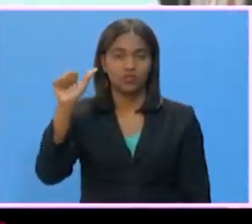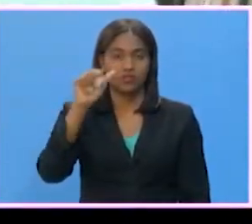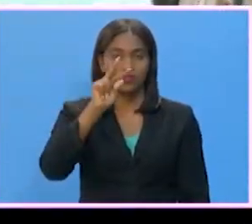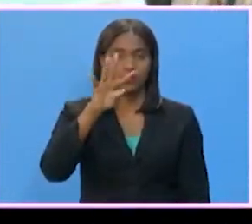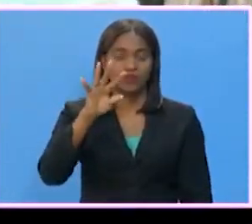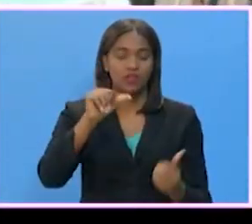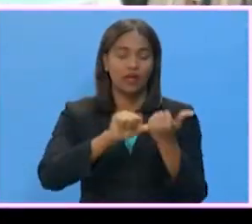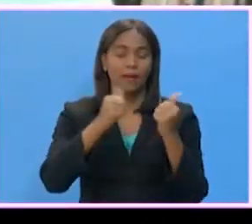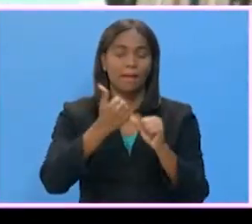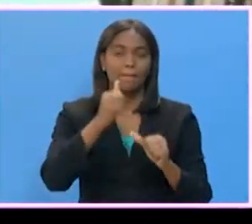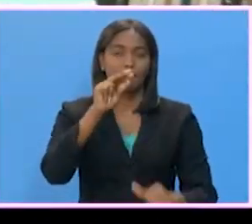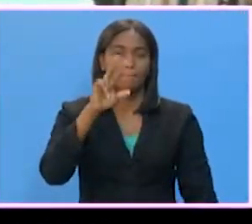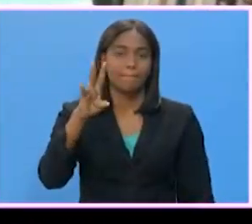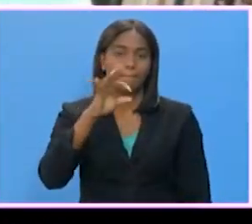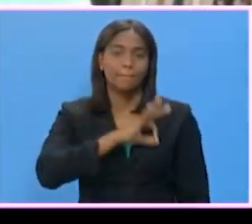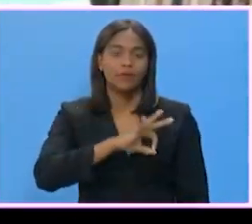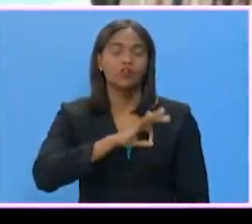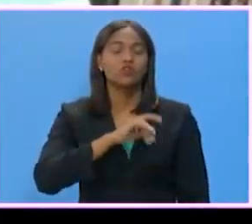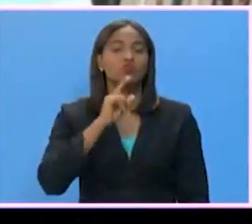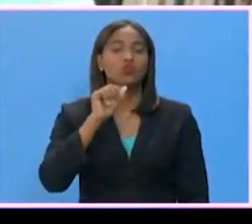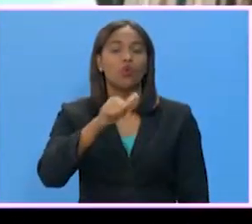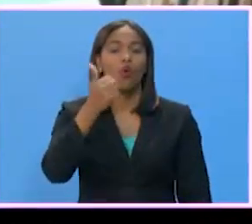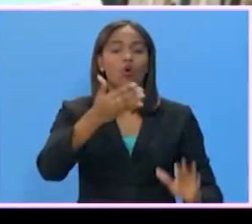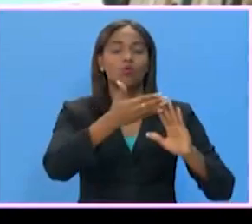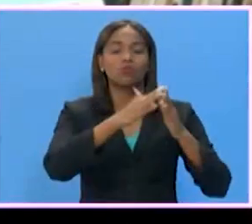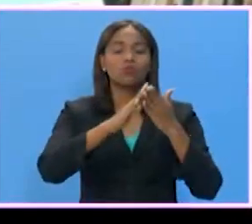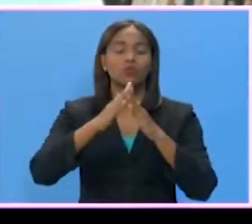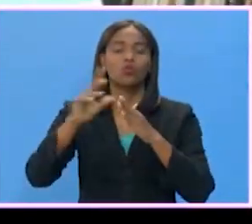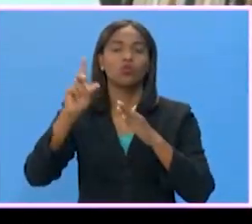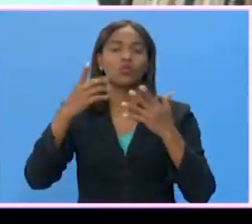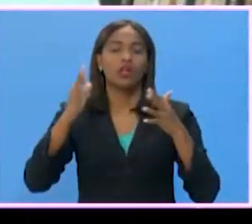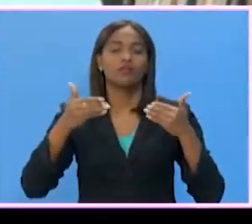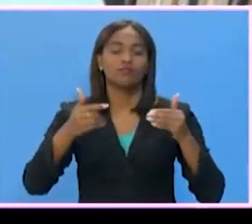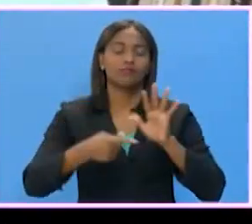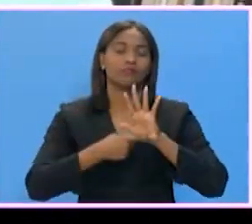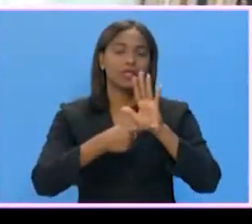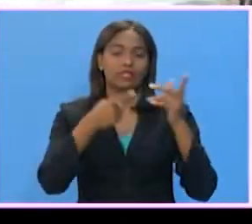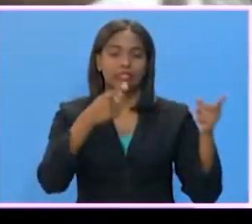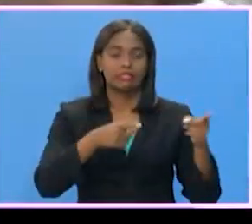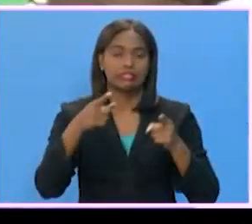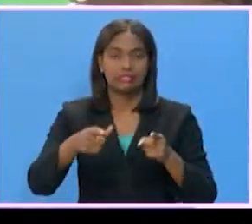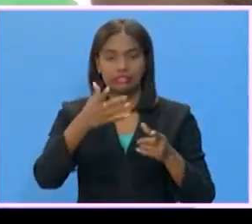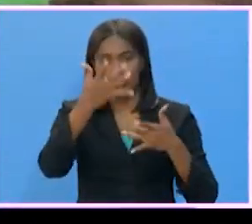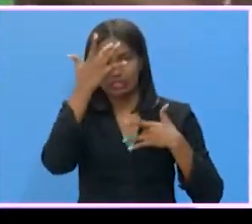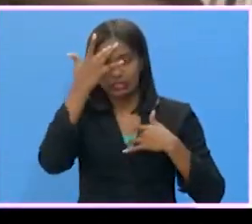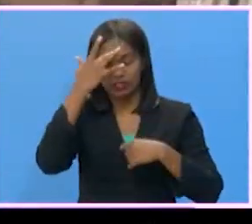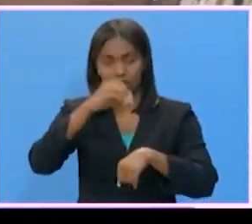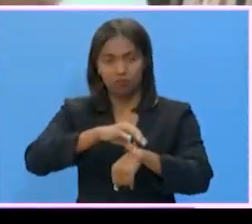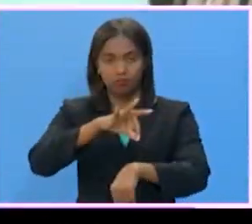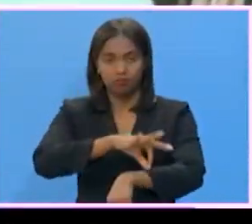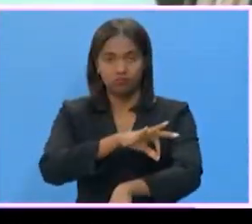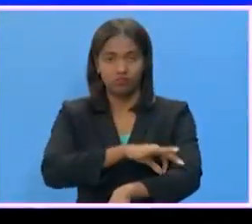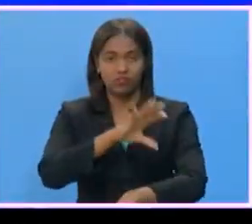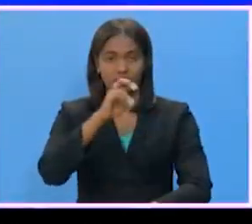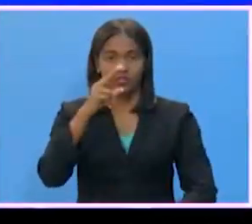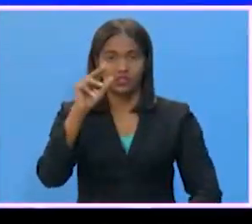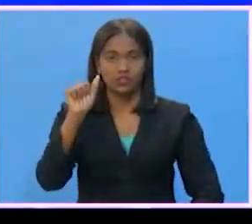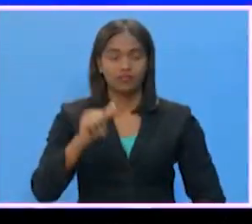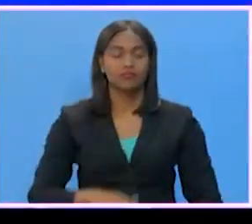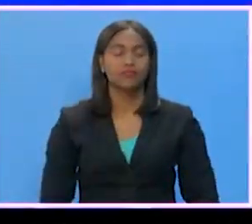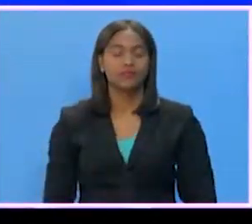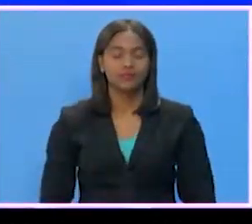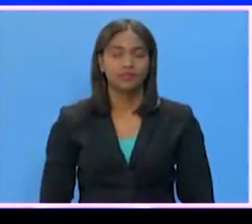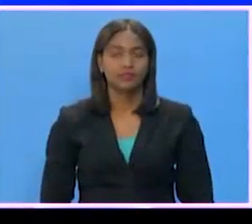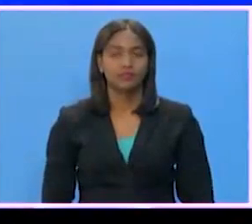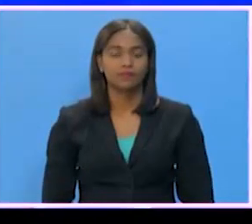abril, 27 de febrero, son otros de los sectores donde se han presentado casos de chinches.